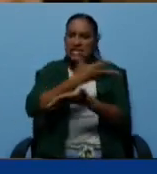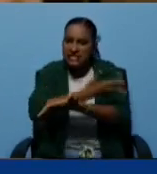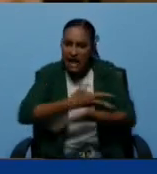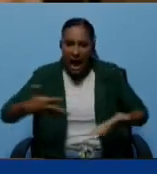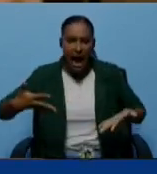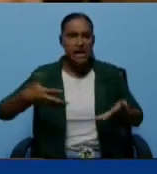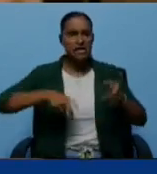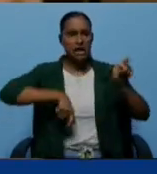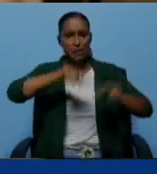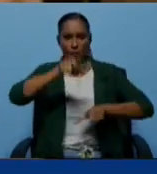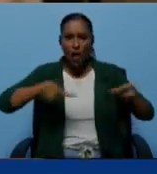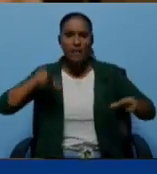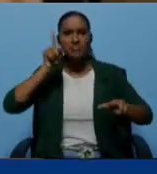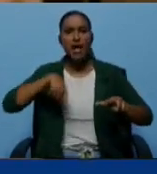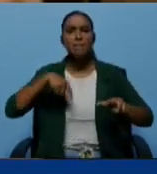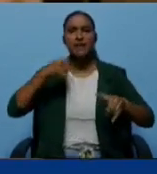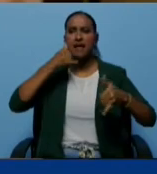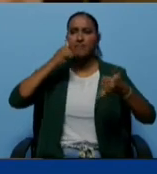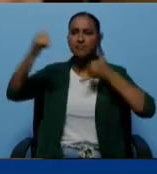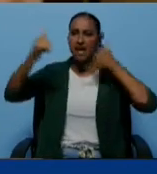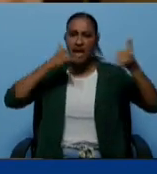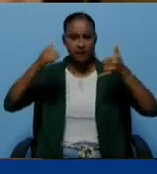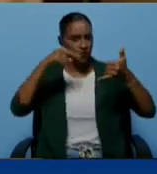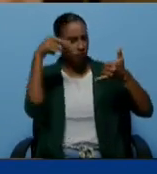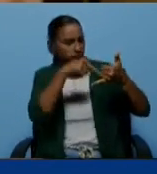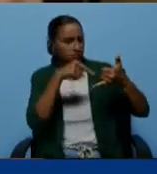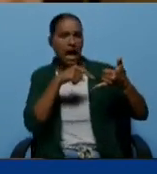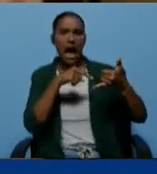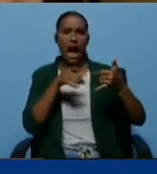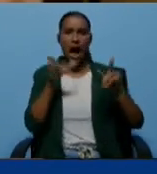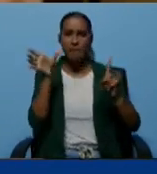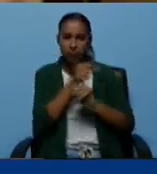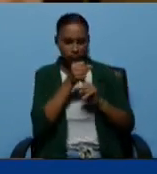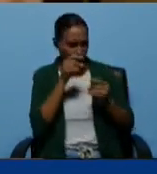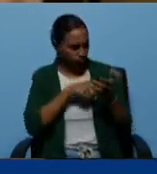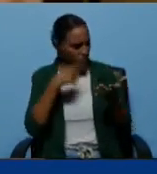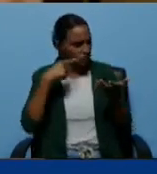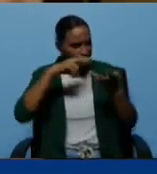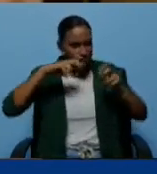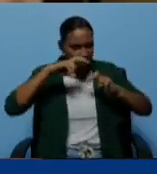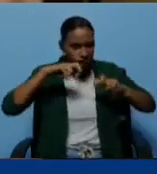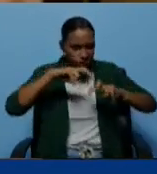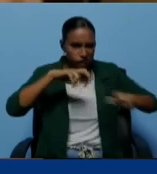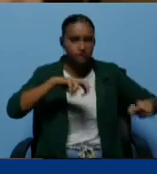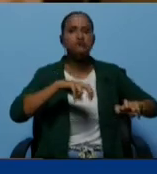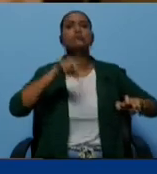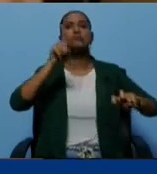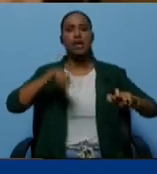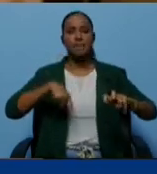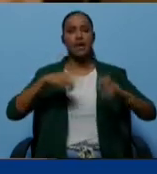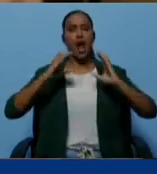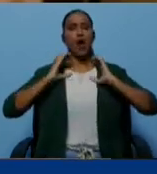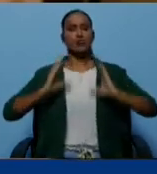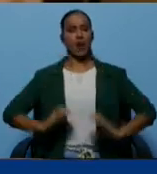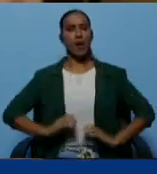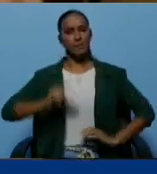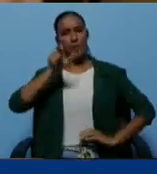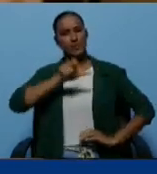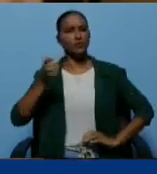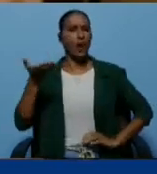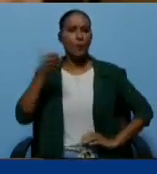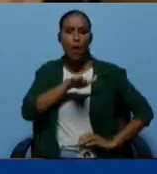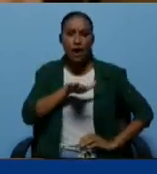análisis telefónico, colección de registros fílmicos, levantamiento del cadáver, protocolo de autopsia, entre muchísimos